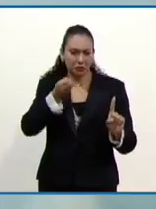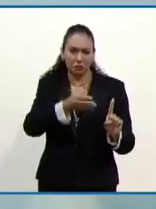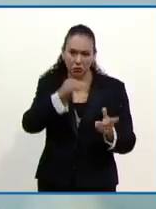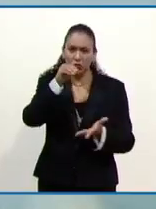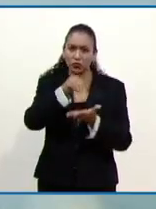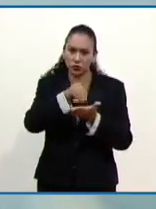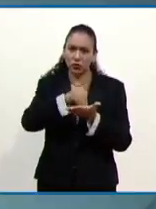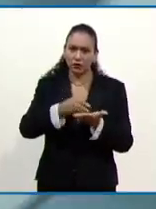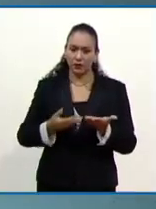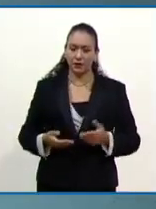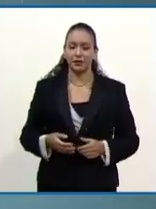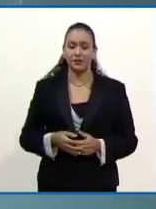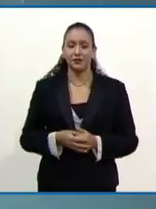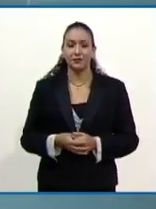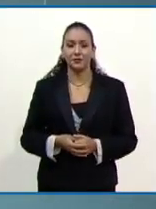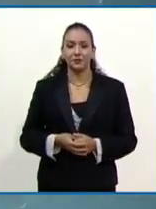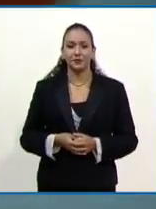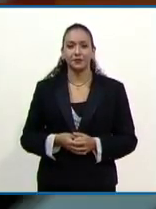seguridad social.